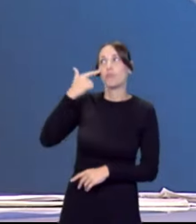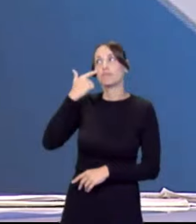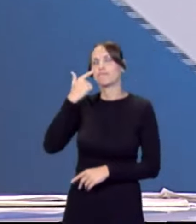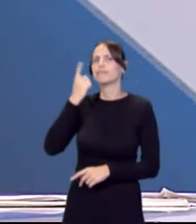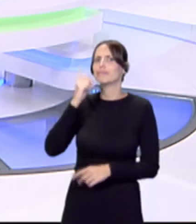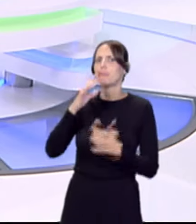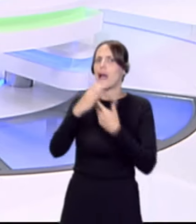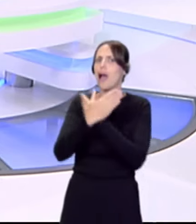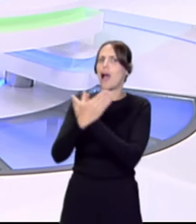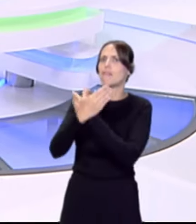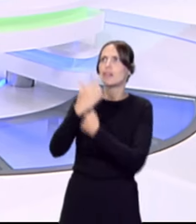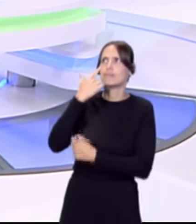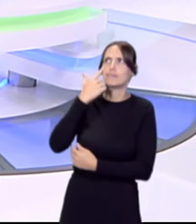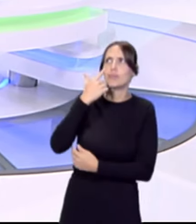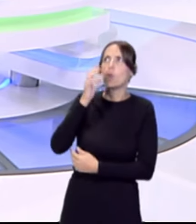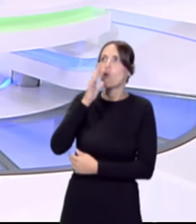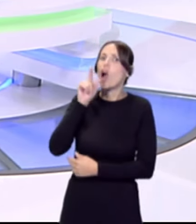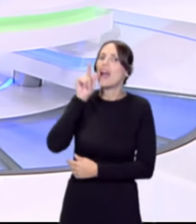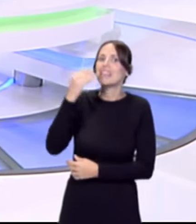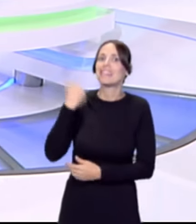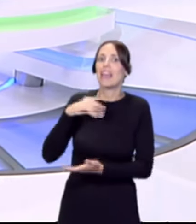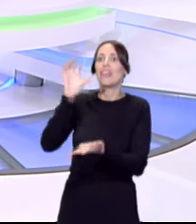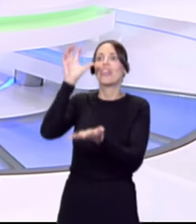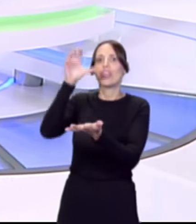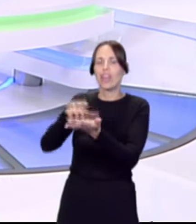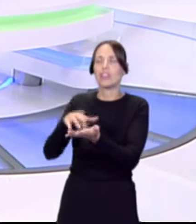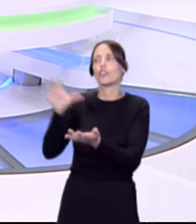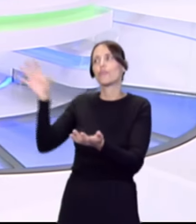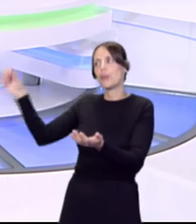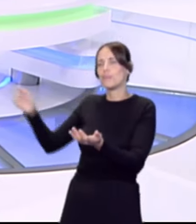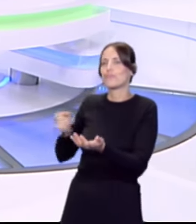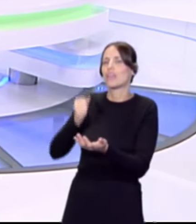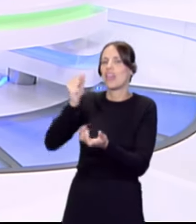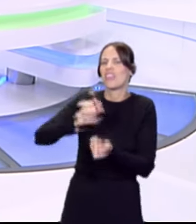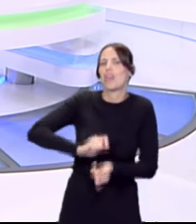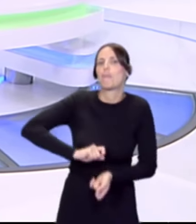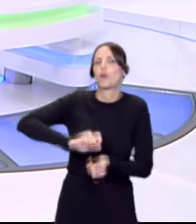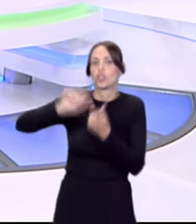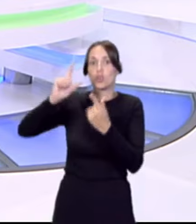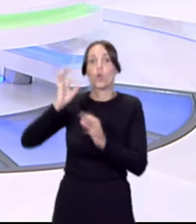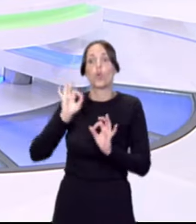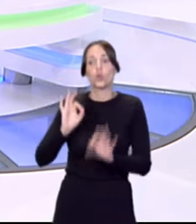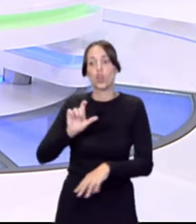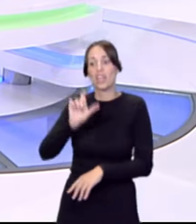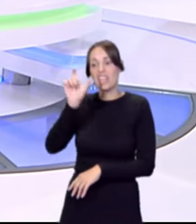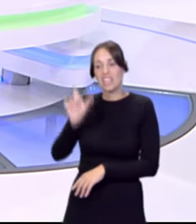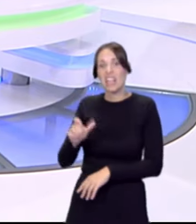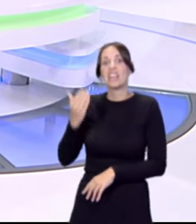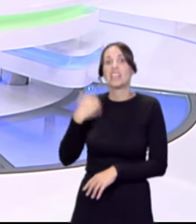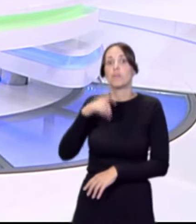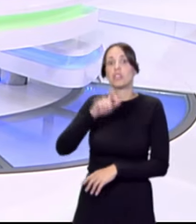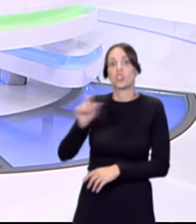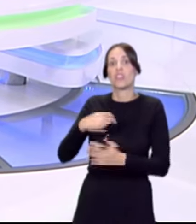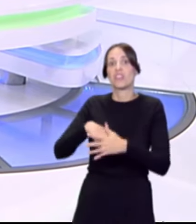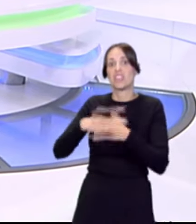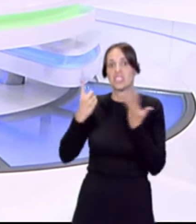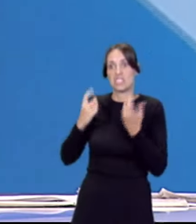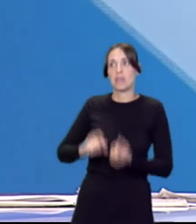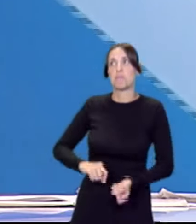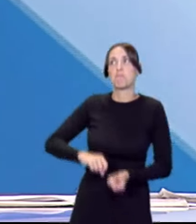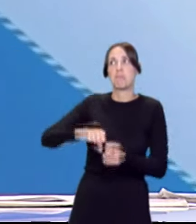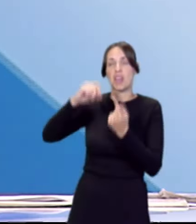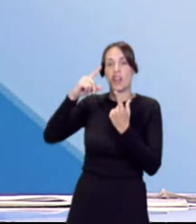donde ya ha comenzado a funcionar ese centro de deportación al que Italia ha mandado de momento a 16 migrantes. No todos se han quedado, algunos han